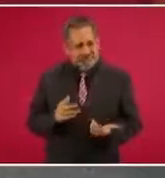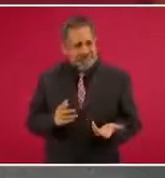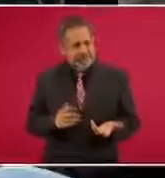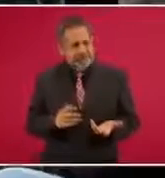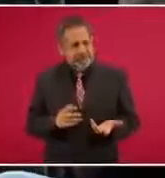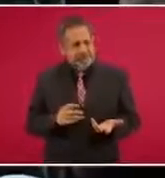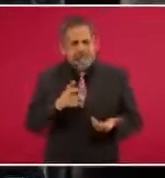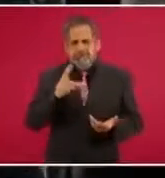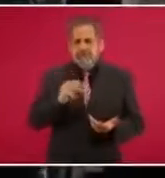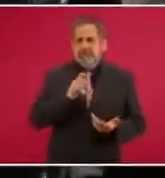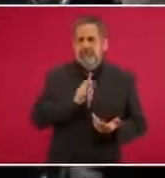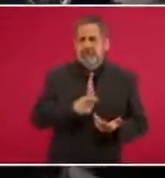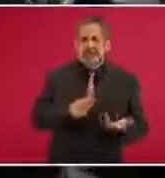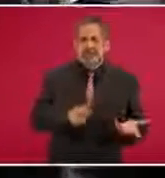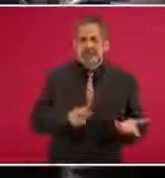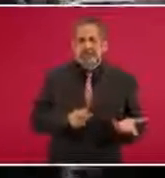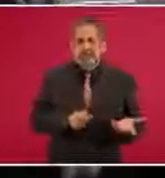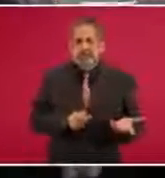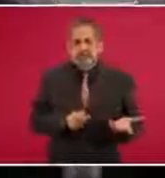aplican